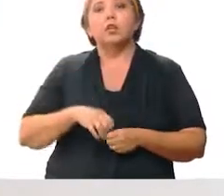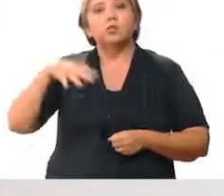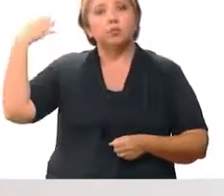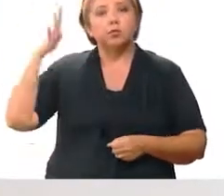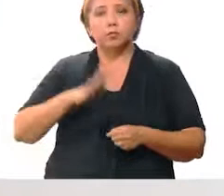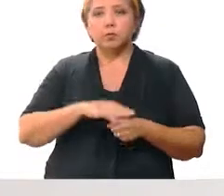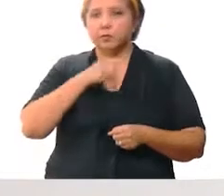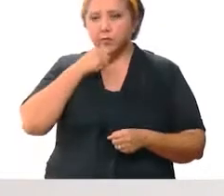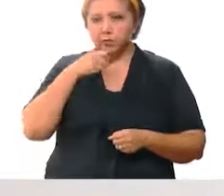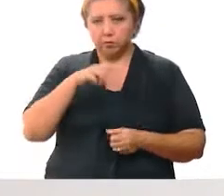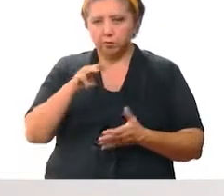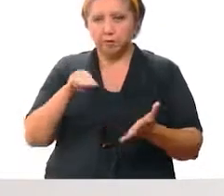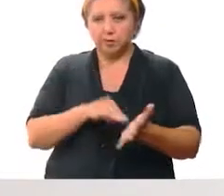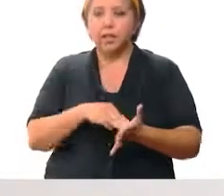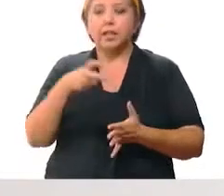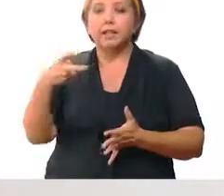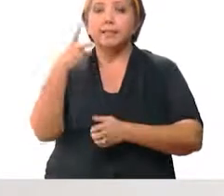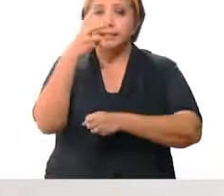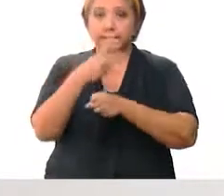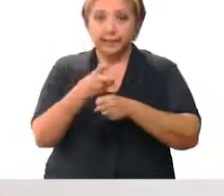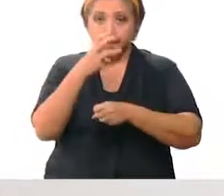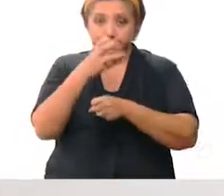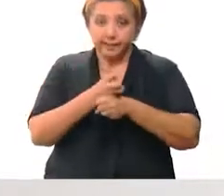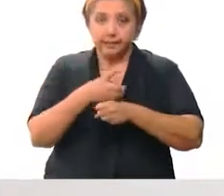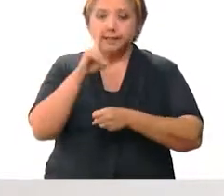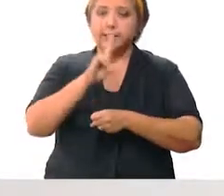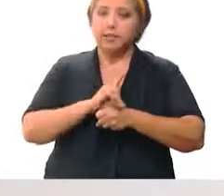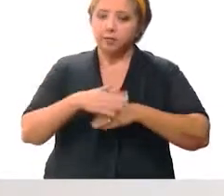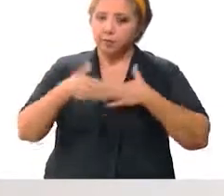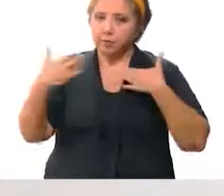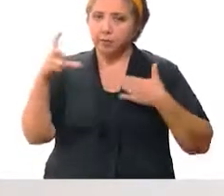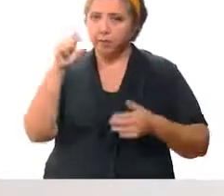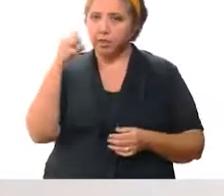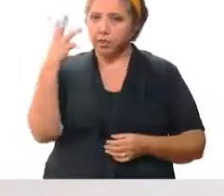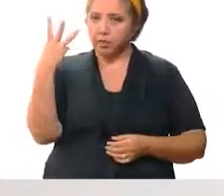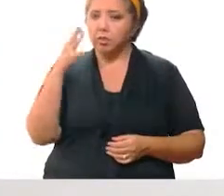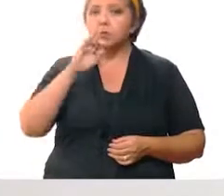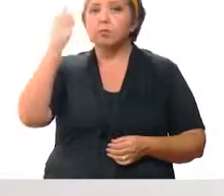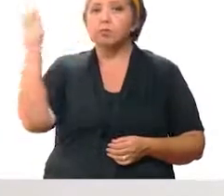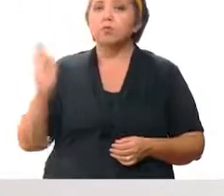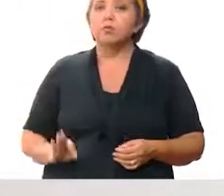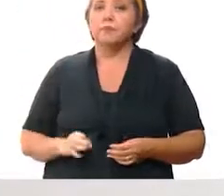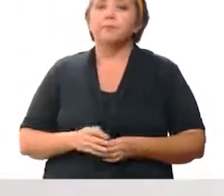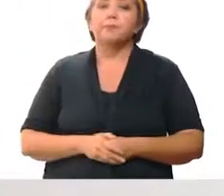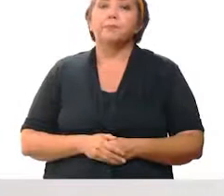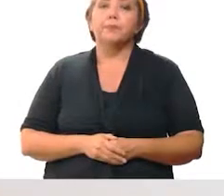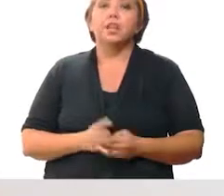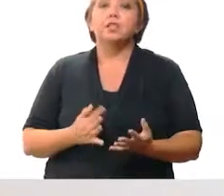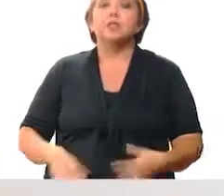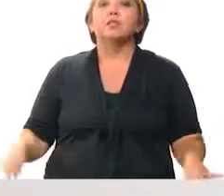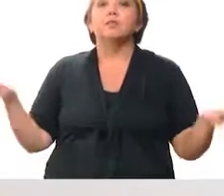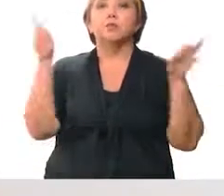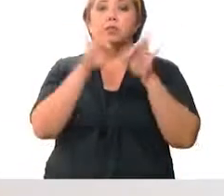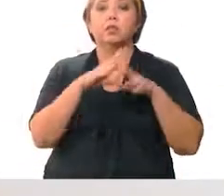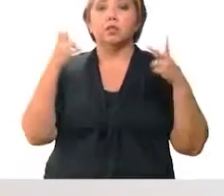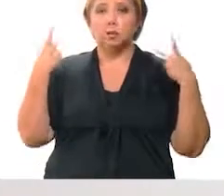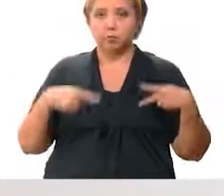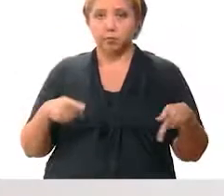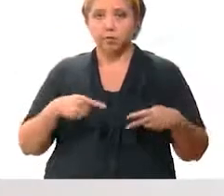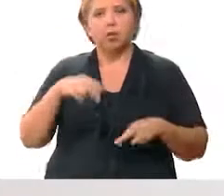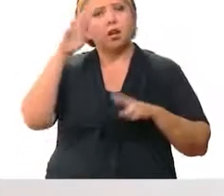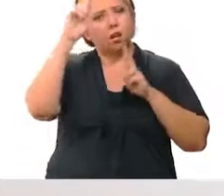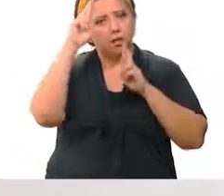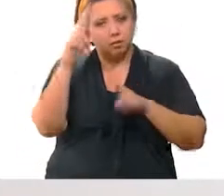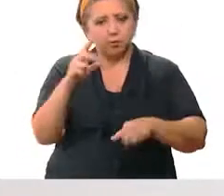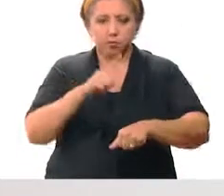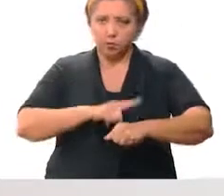mayores de Mérida. En este tercer día se registra un avance del 23%. Es muy importante que las personas respeten